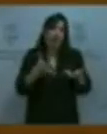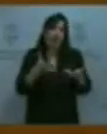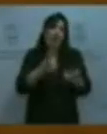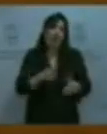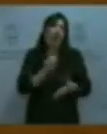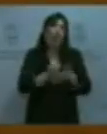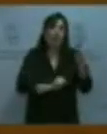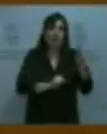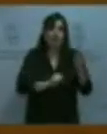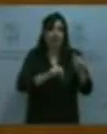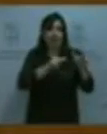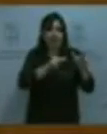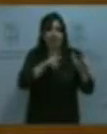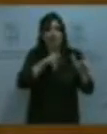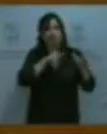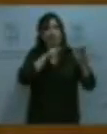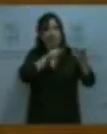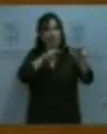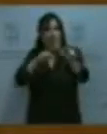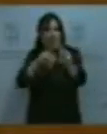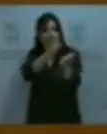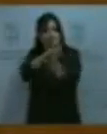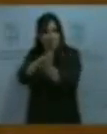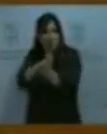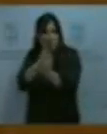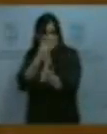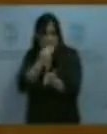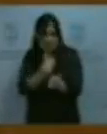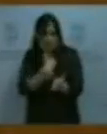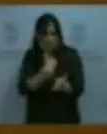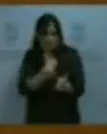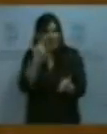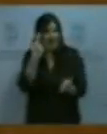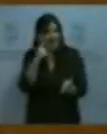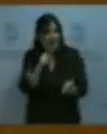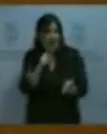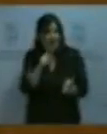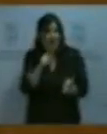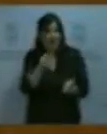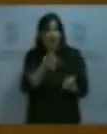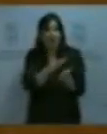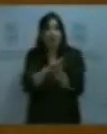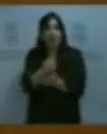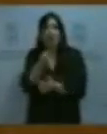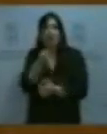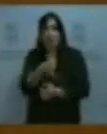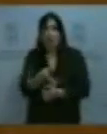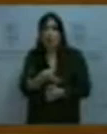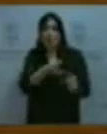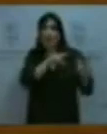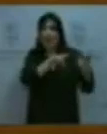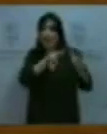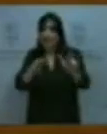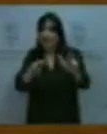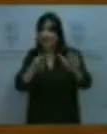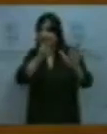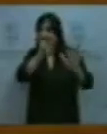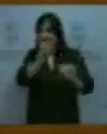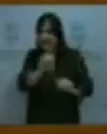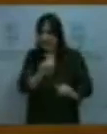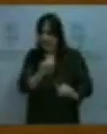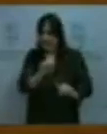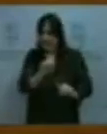como vamos a ver, si son sus datos. En 70 cacerías de reservas regionales, ¿saben cuántos lobos se